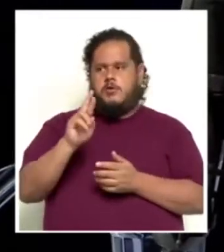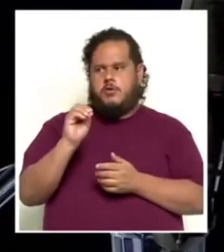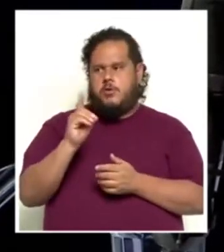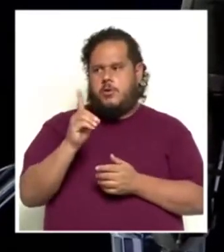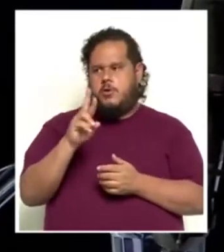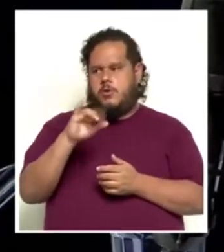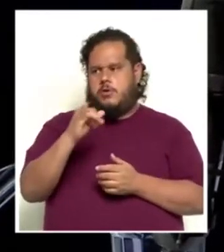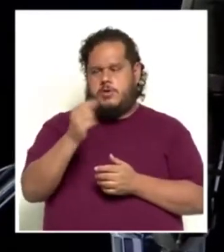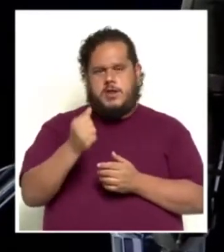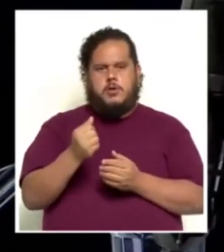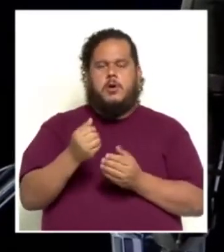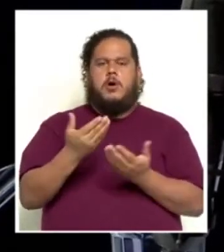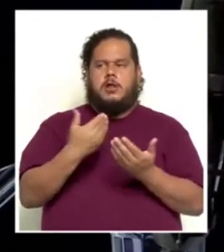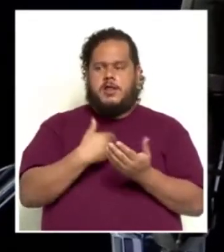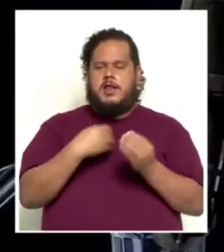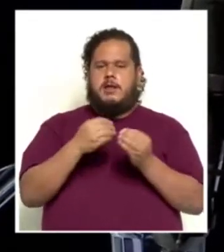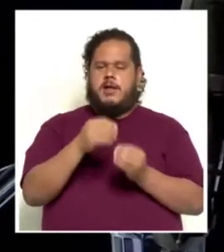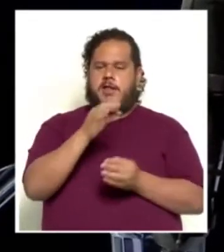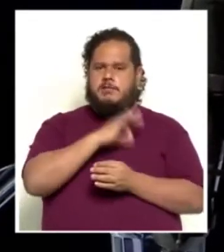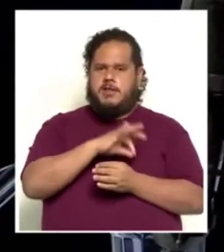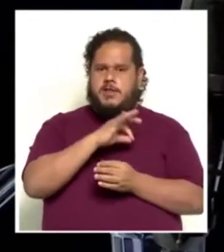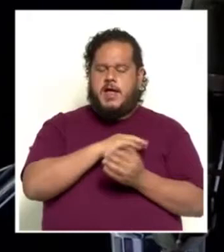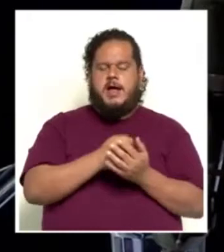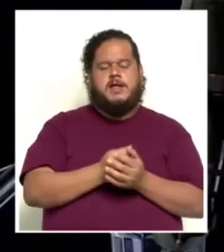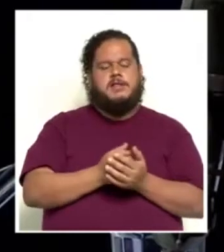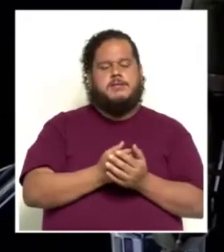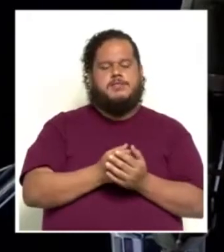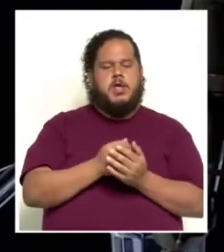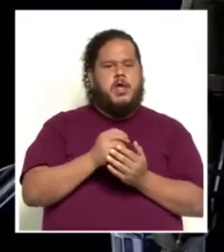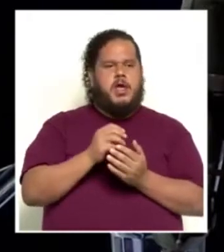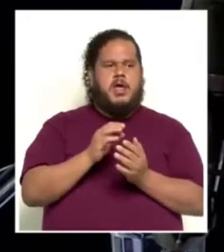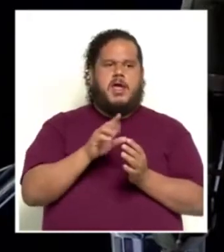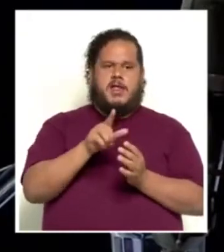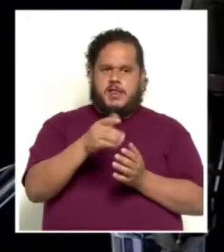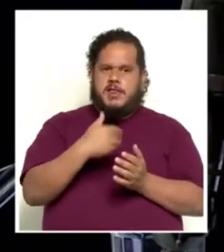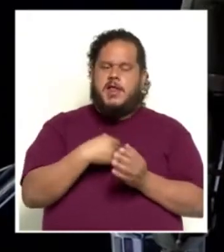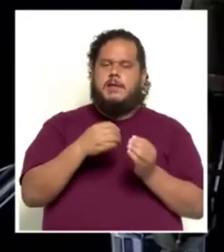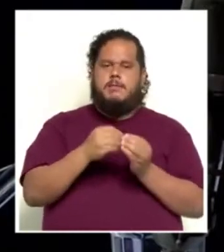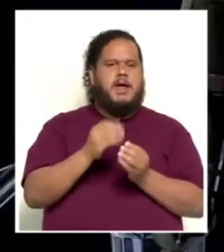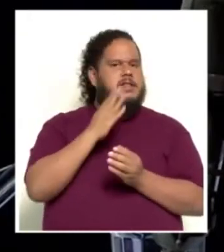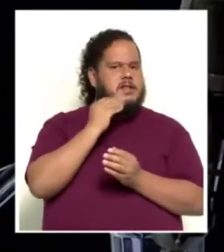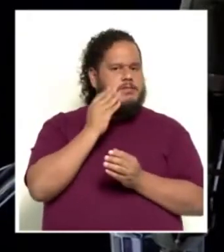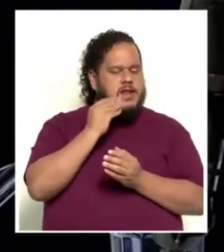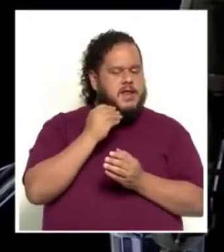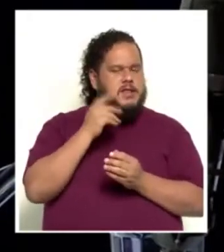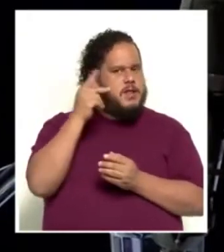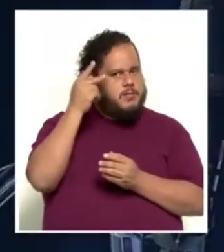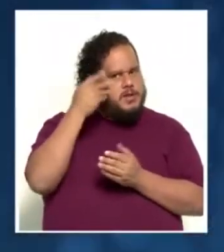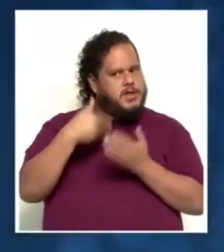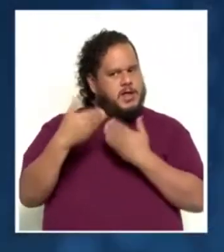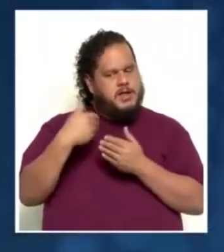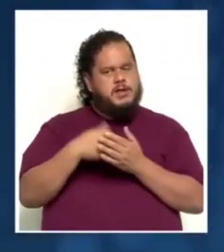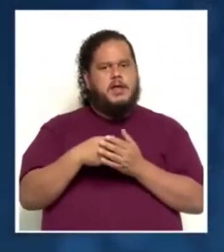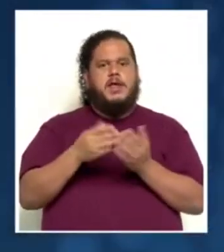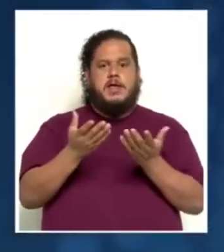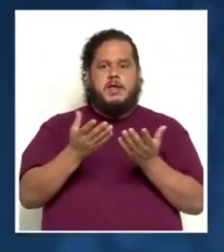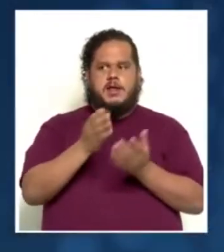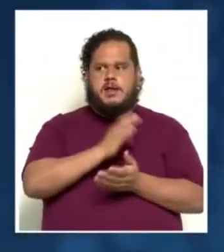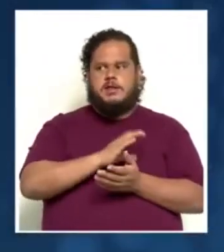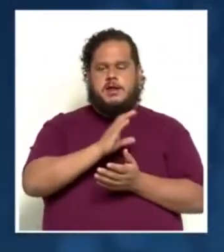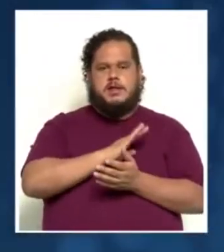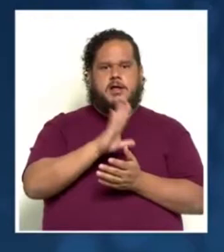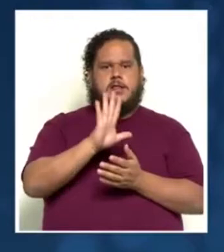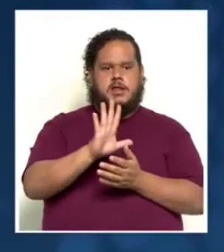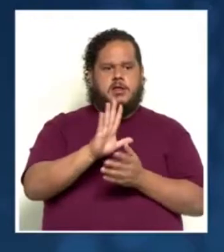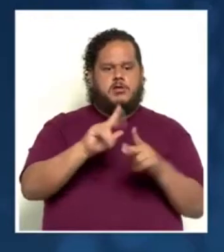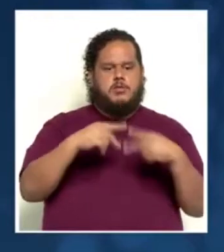la figura de doña Pilar, cimentadas no solo en su experiencia política previa, sino por sobre todo en las características de su